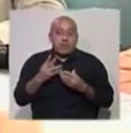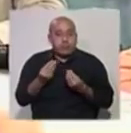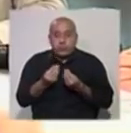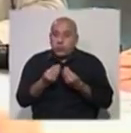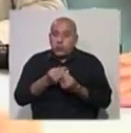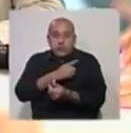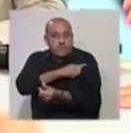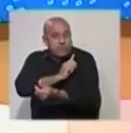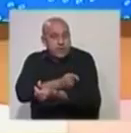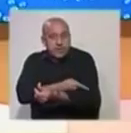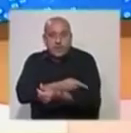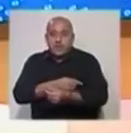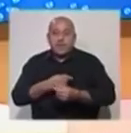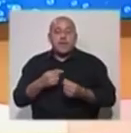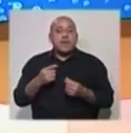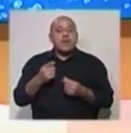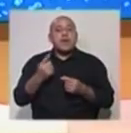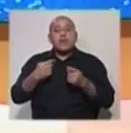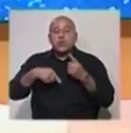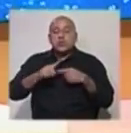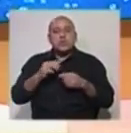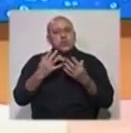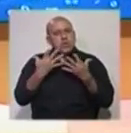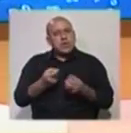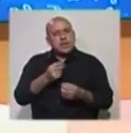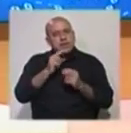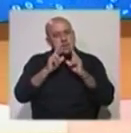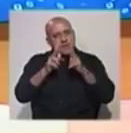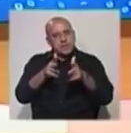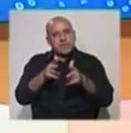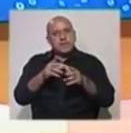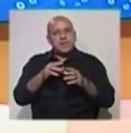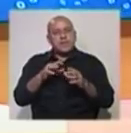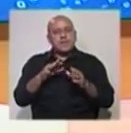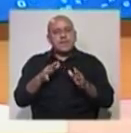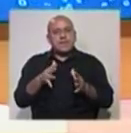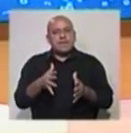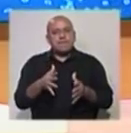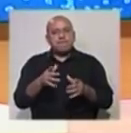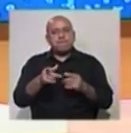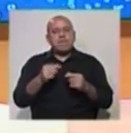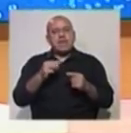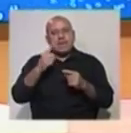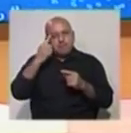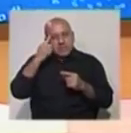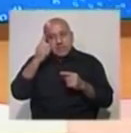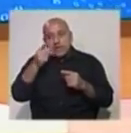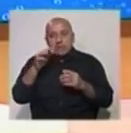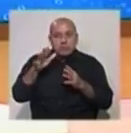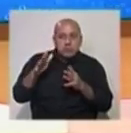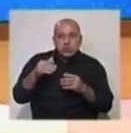muchos poderosos, lo cual no quiere decir, no quiere decir entrar en una teoría conspirativa